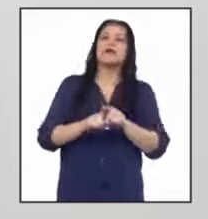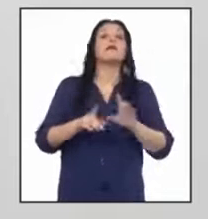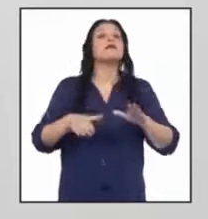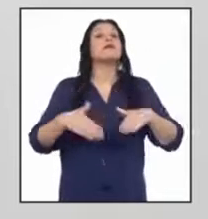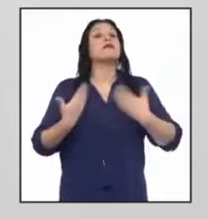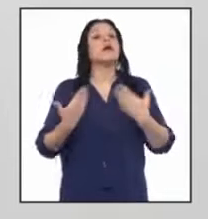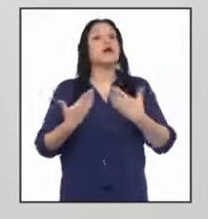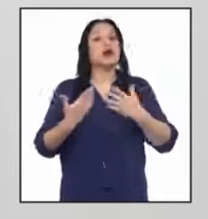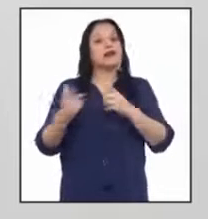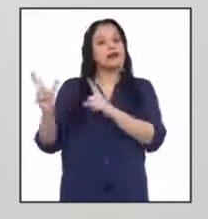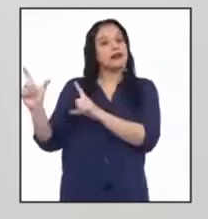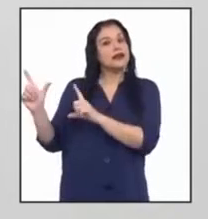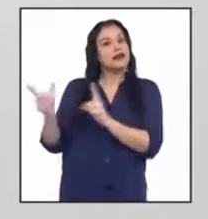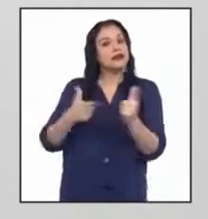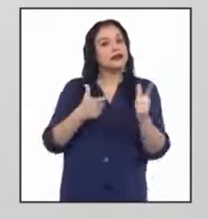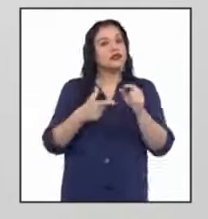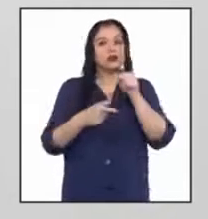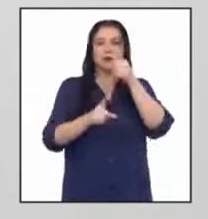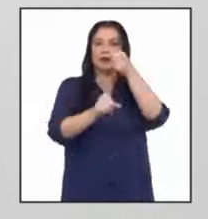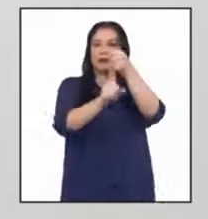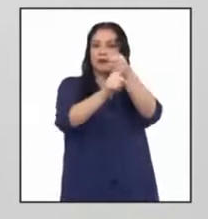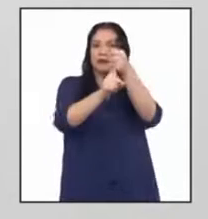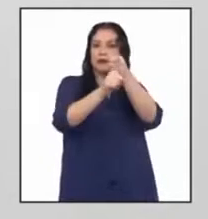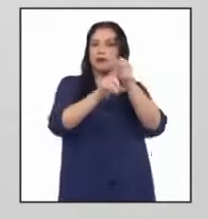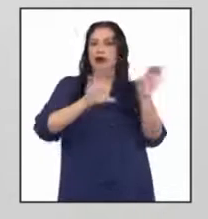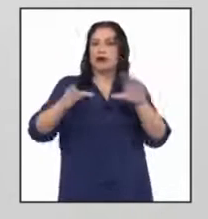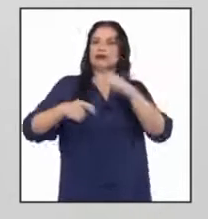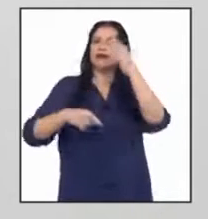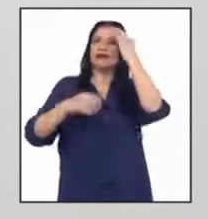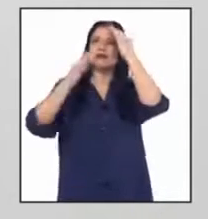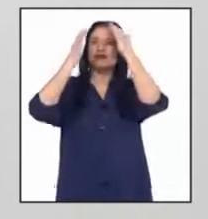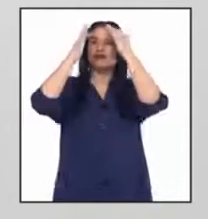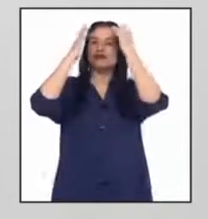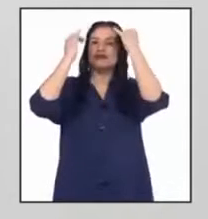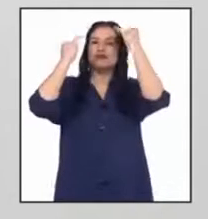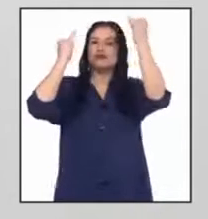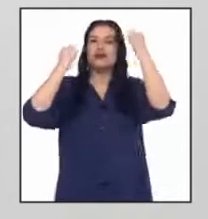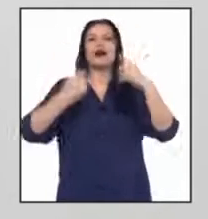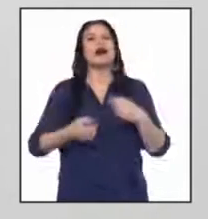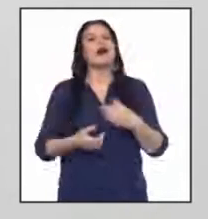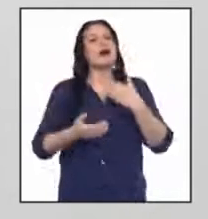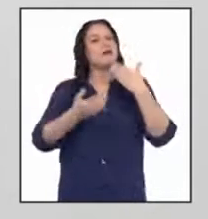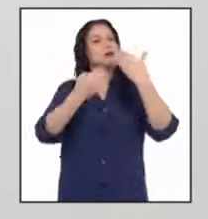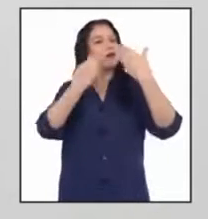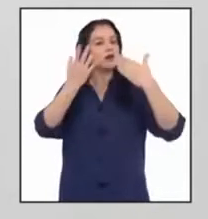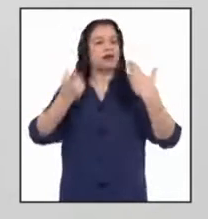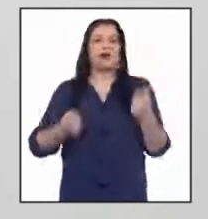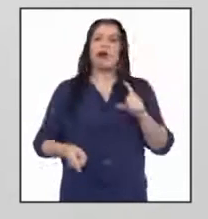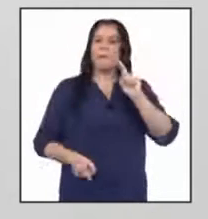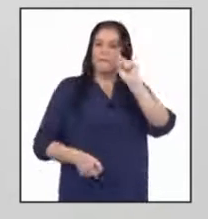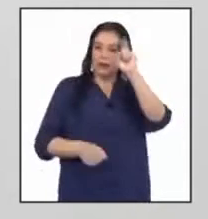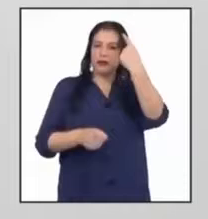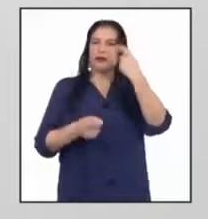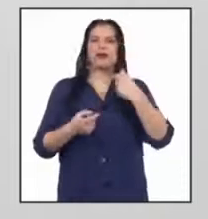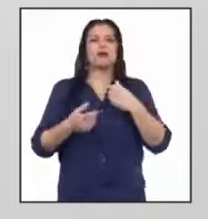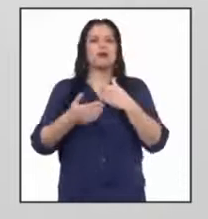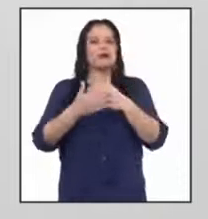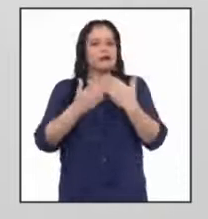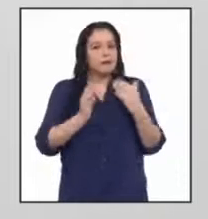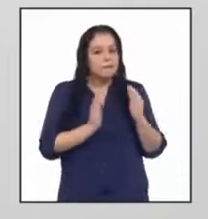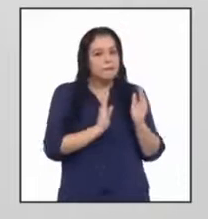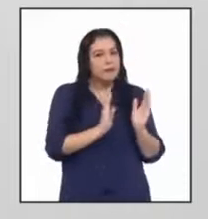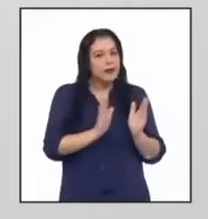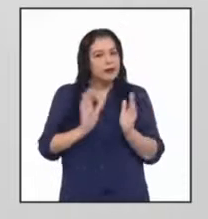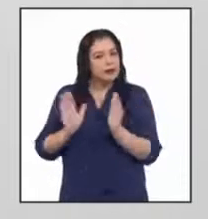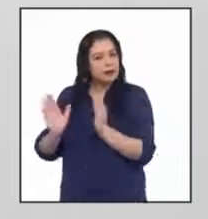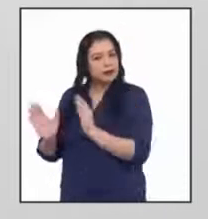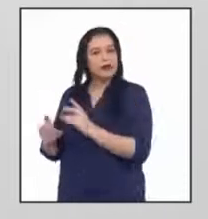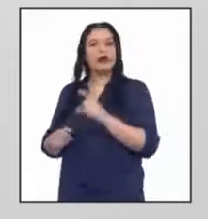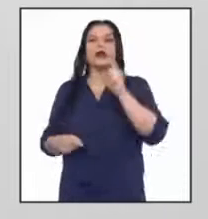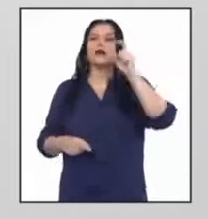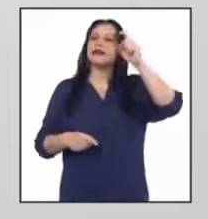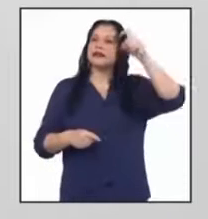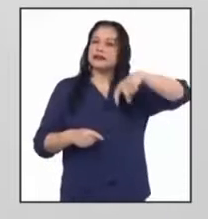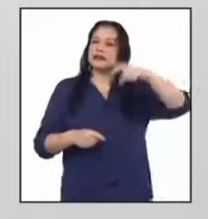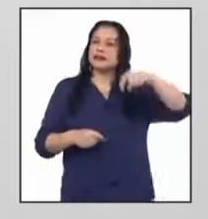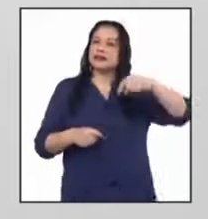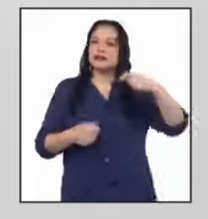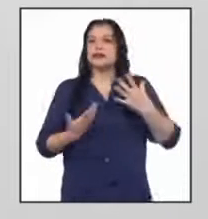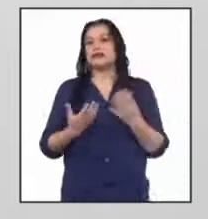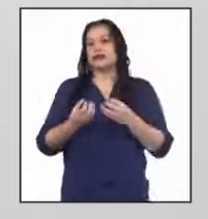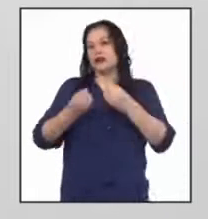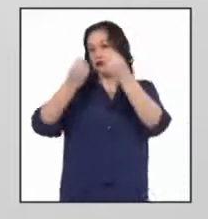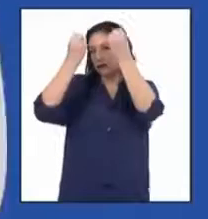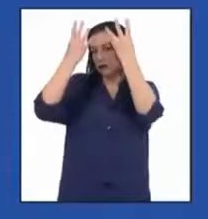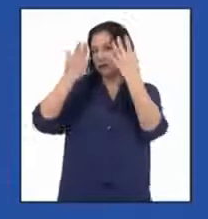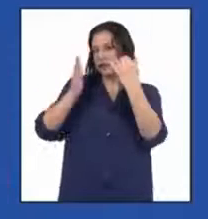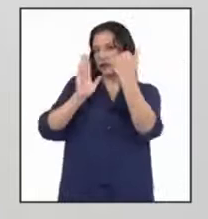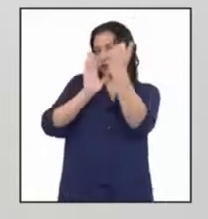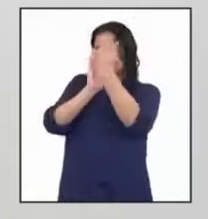podrán estar listos para desarrollar su monólogo. Lo primero que deben hacer es planificar y para ello deben cumplir los